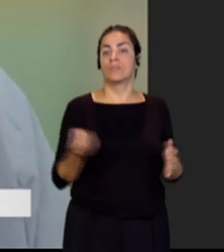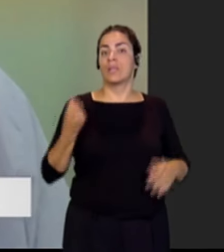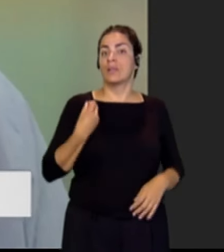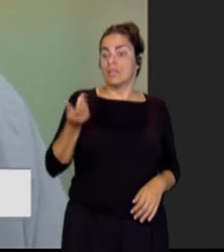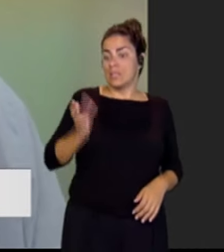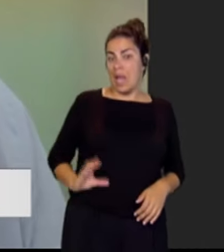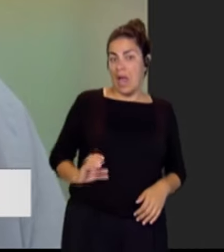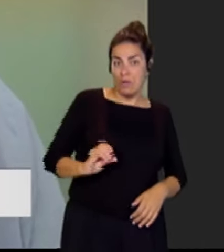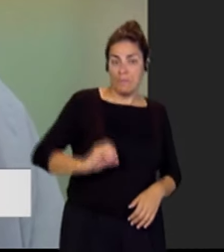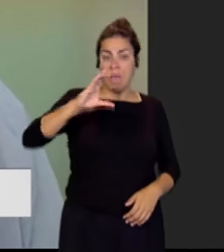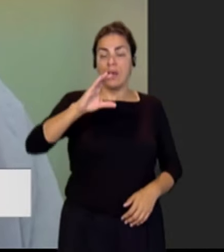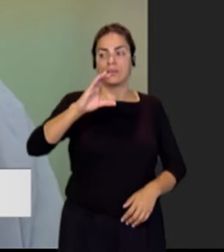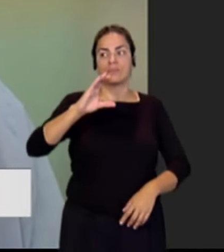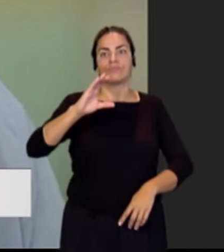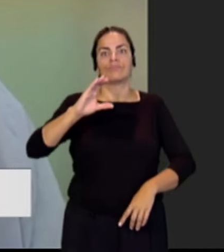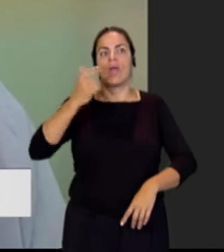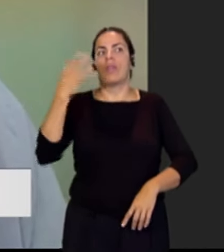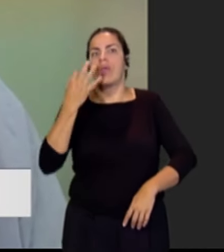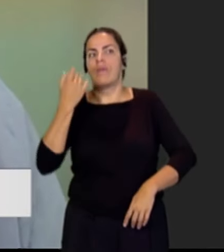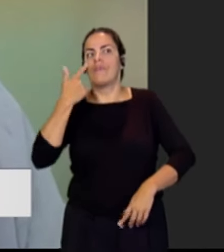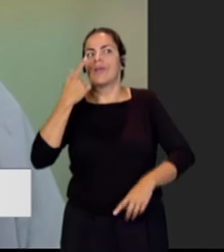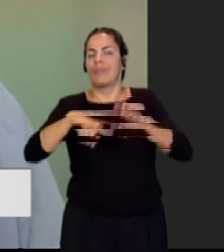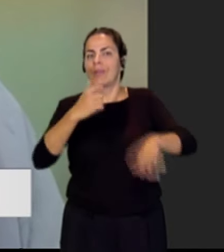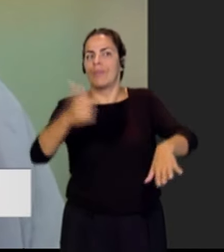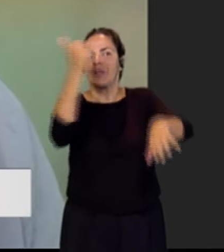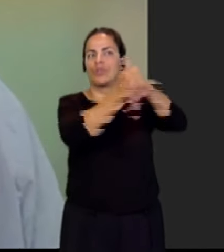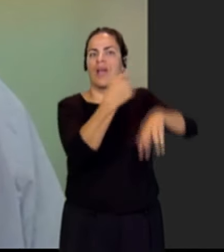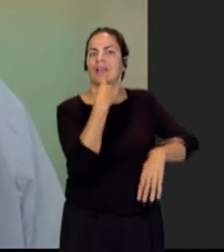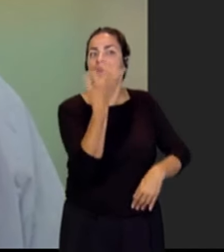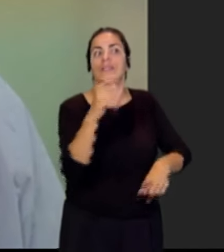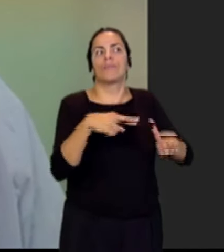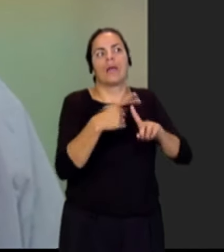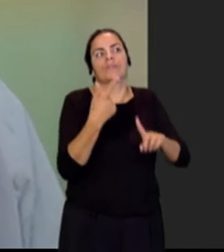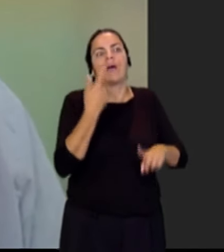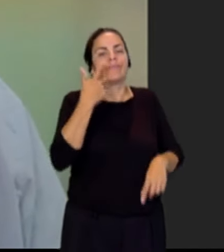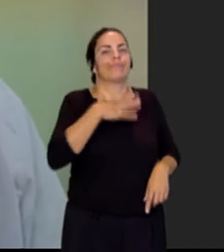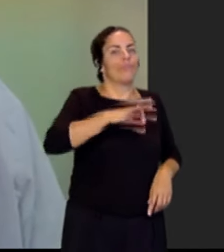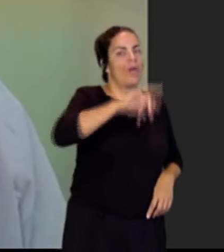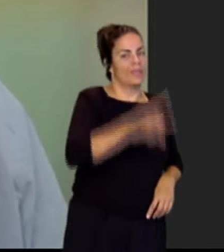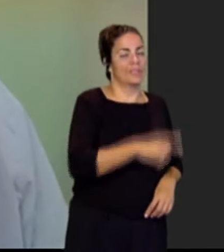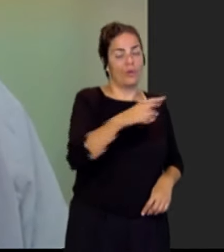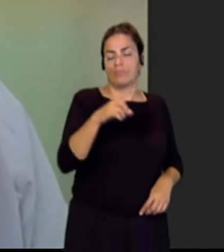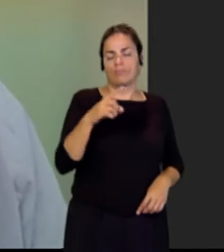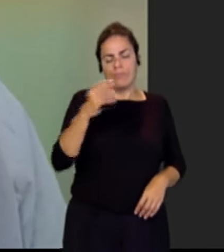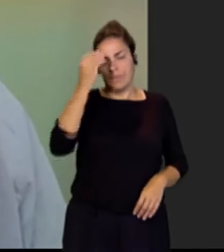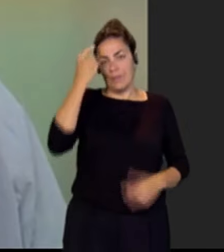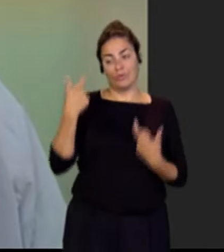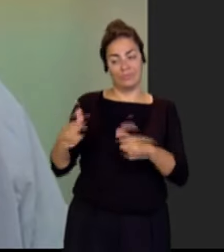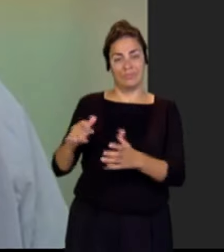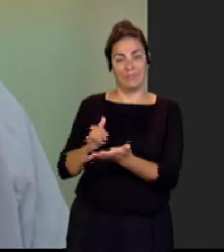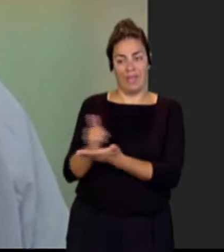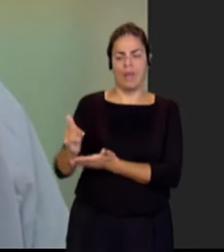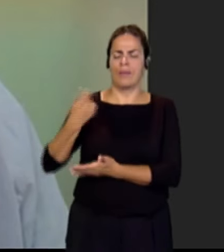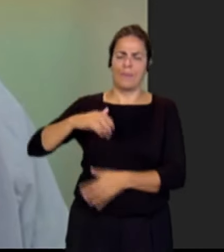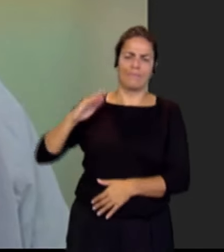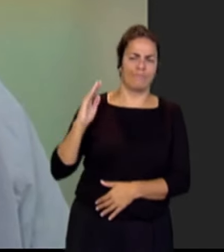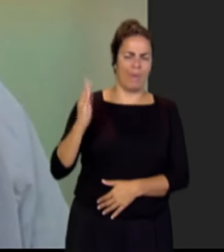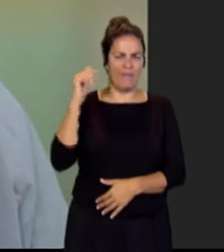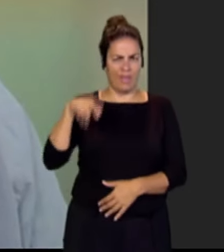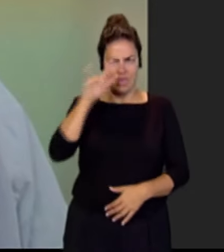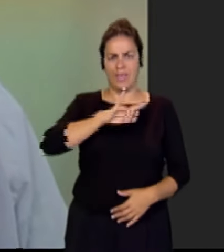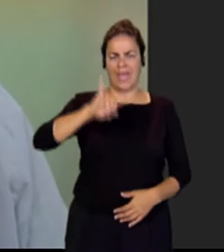acorde con con la patronal y con las posibilidades consideramos que el campo está muy tocado en Canarias Se ha perdido Prácticamente la